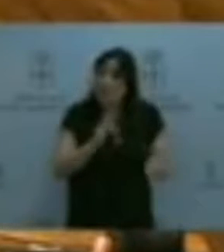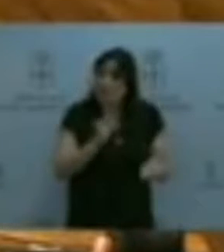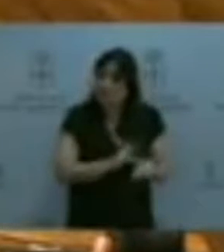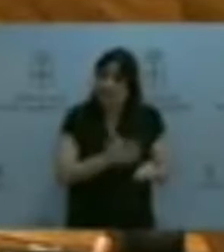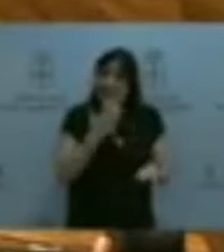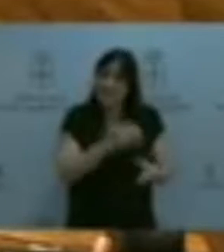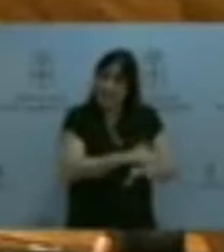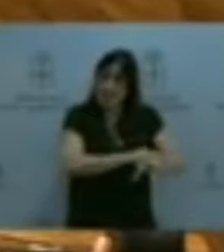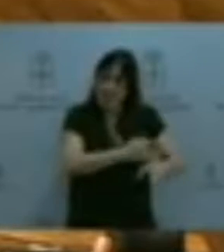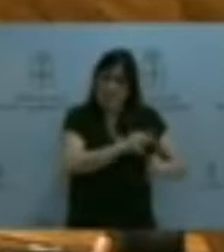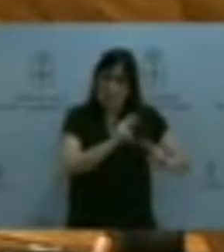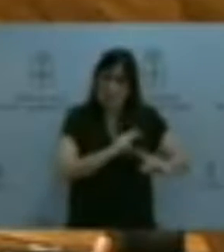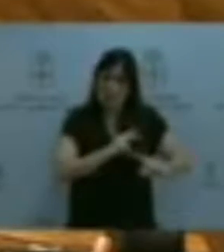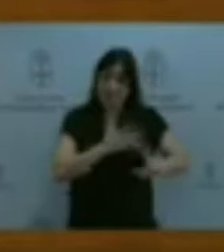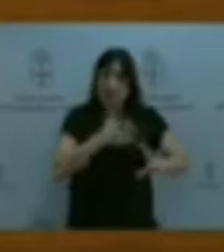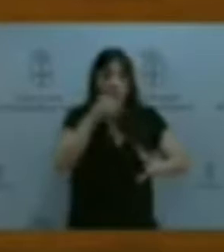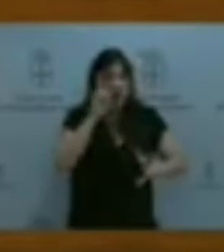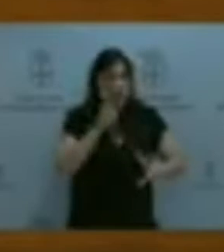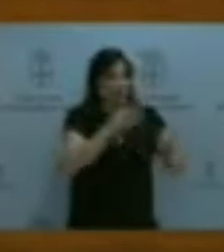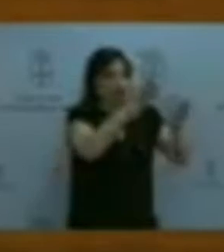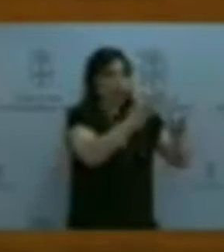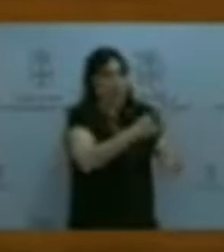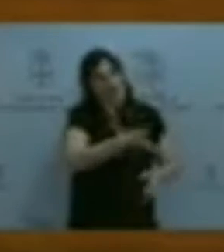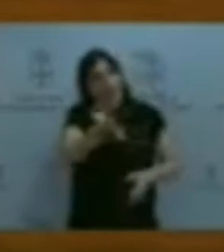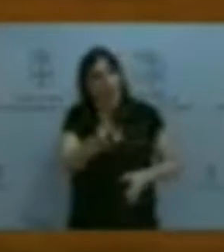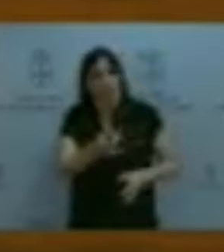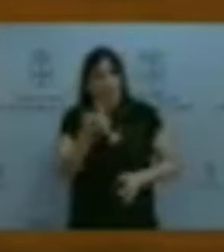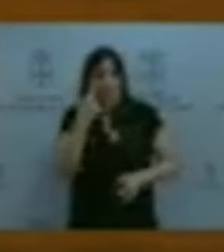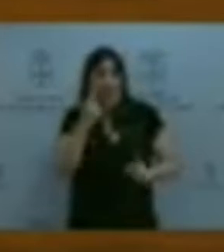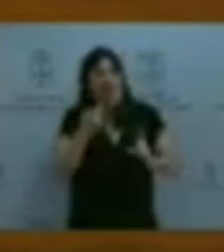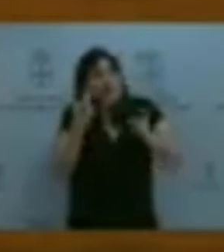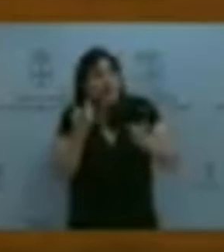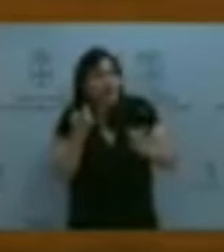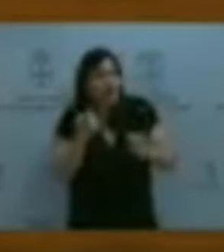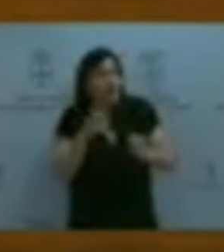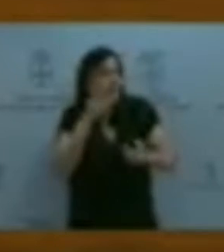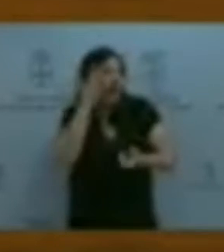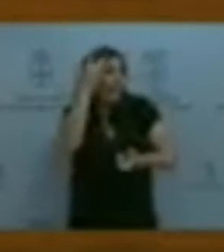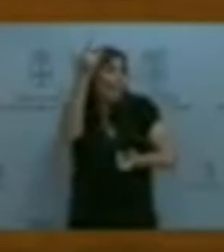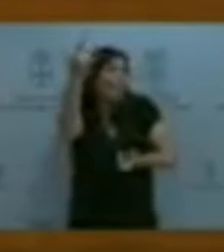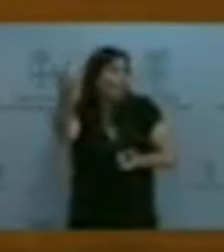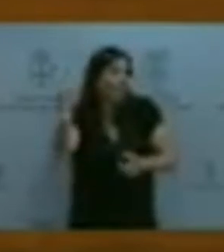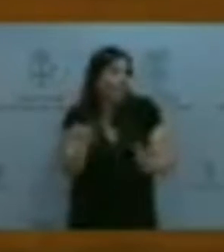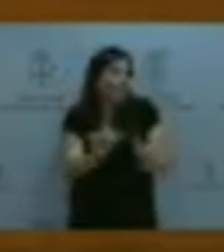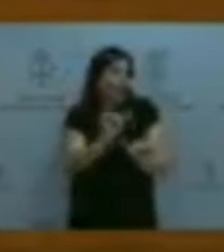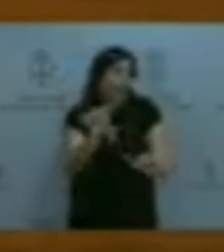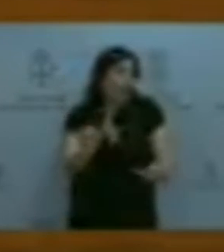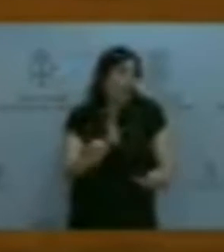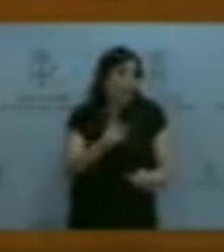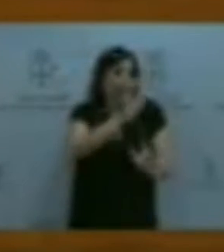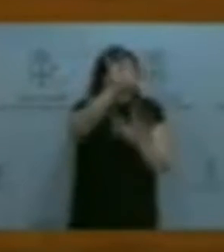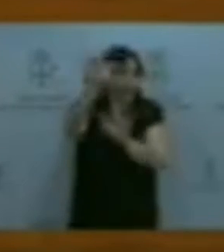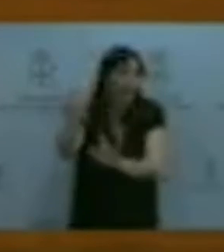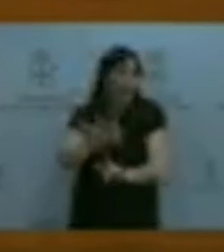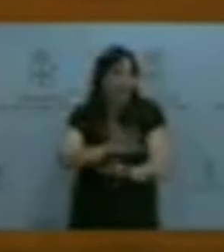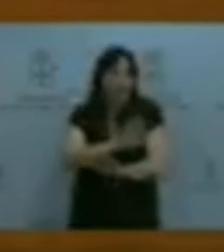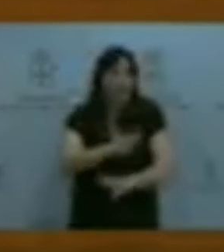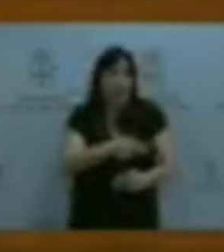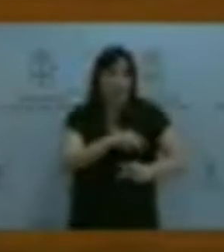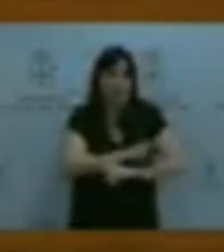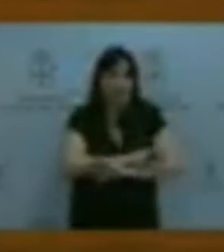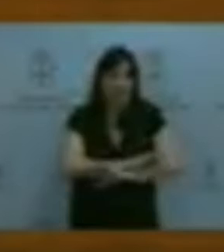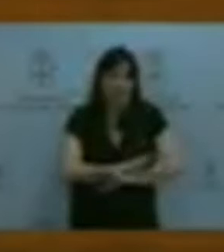para intentar que con su filosofía y sus vaguedades no nos dé respuestas, porque ni me ha contestado a la primera